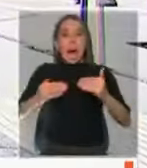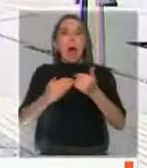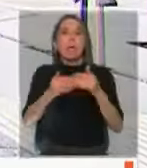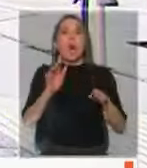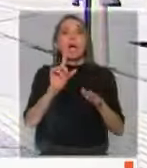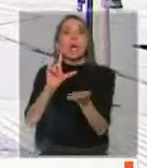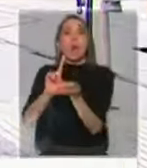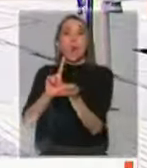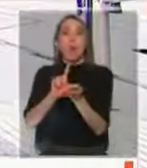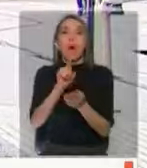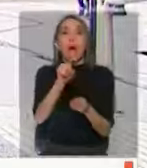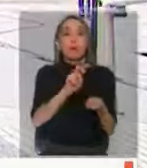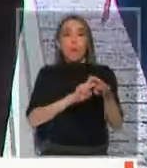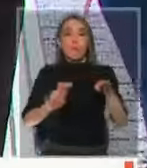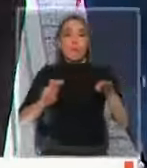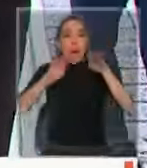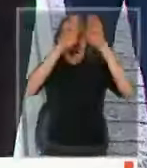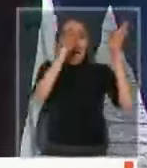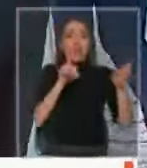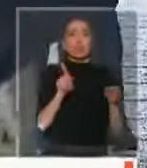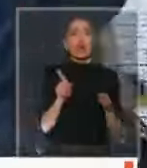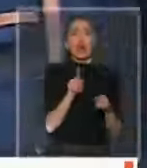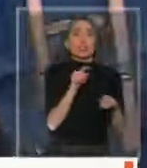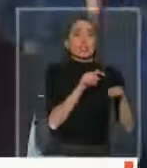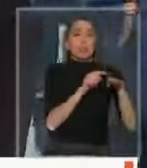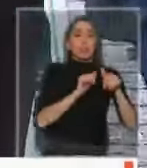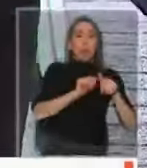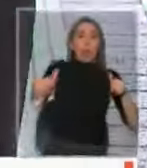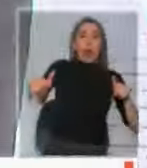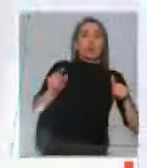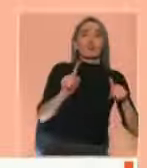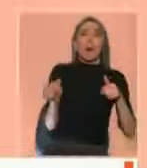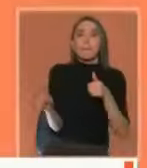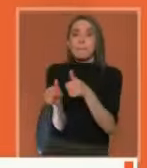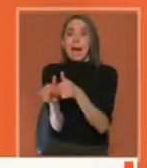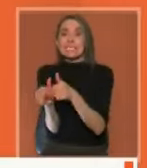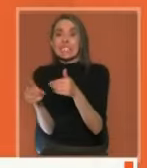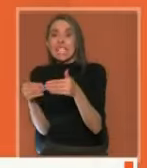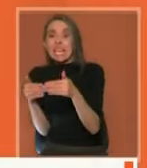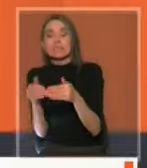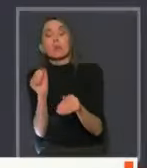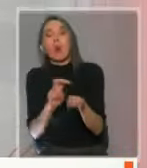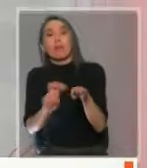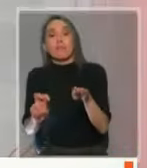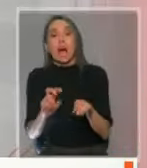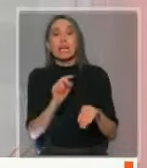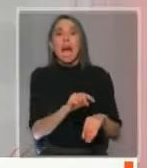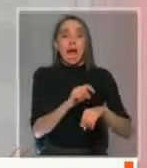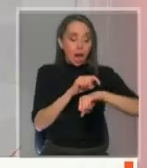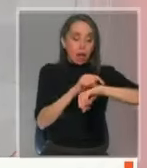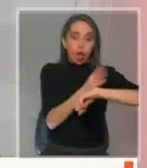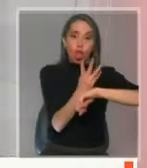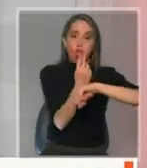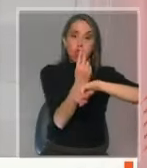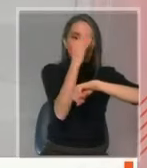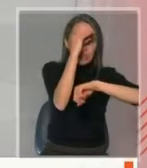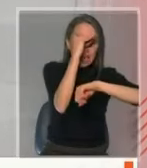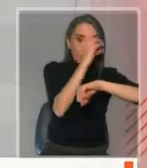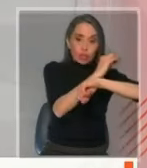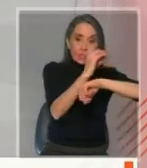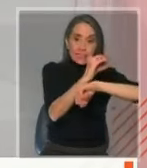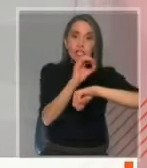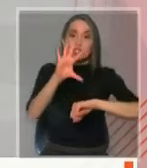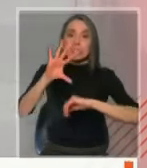al conductor que los deje en la esquina más cercana dentro del recorrido. Entre las 0 horas y las 5 de la mañana, esa